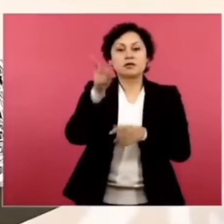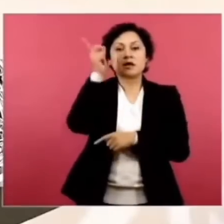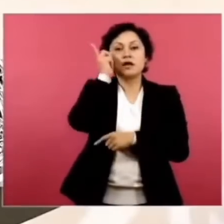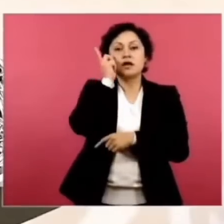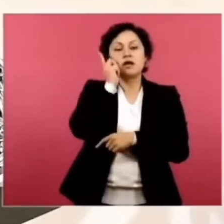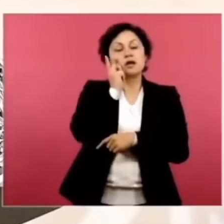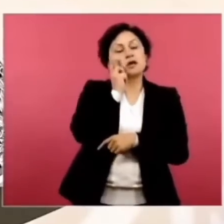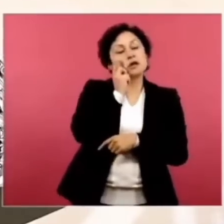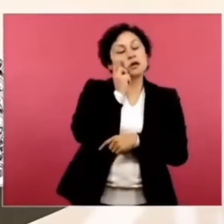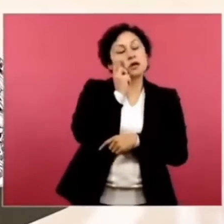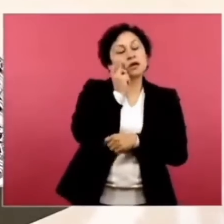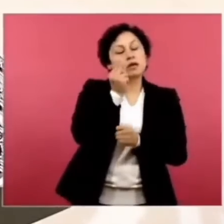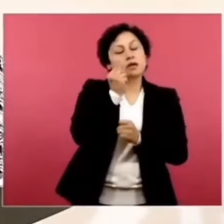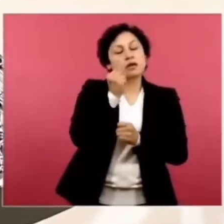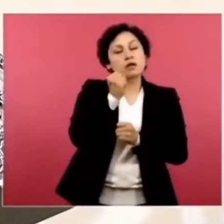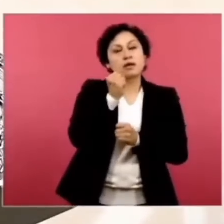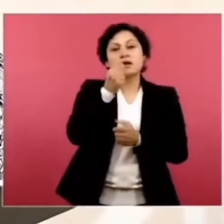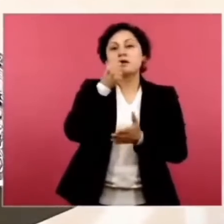Y ese, no.